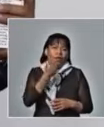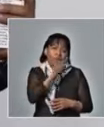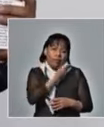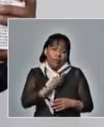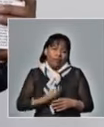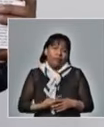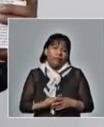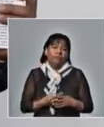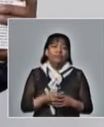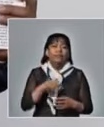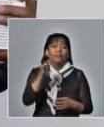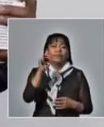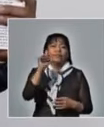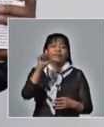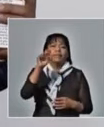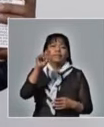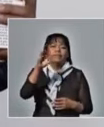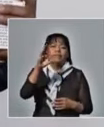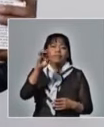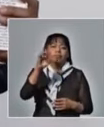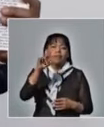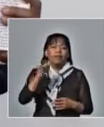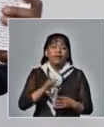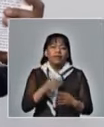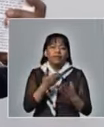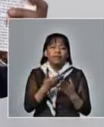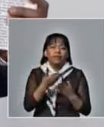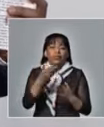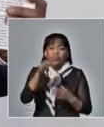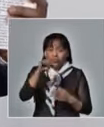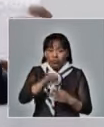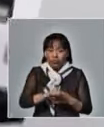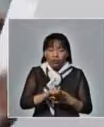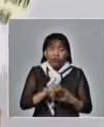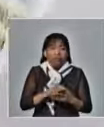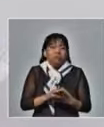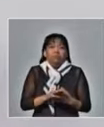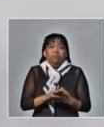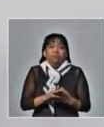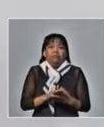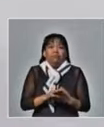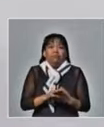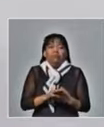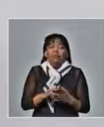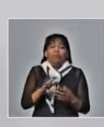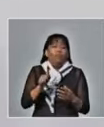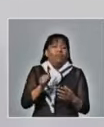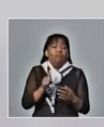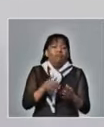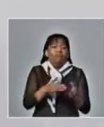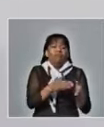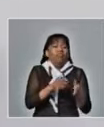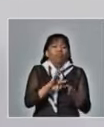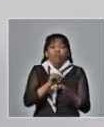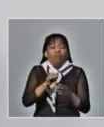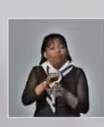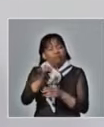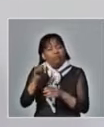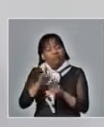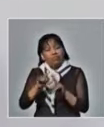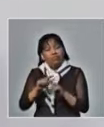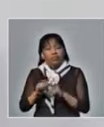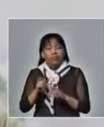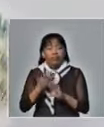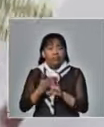Mancera. Y hoy lo dejaste colgado y te fuiste para otro lado. Pero peor todavía,